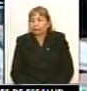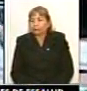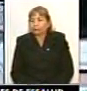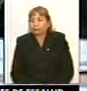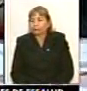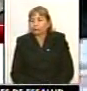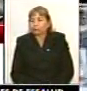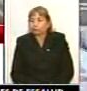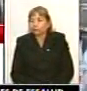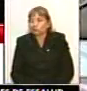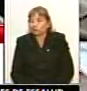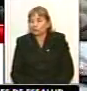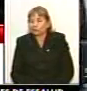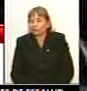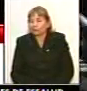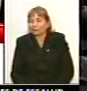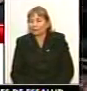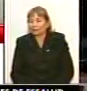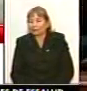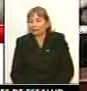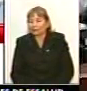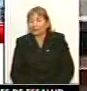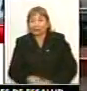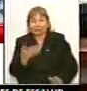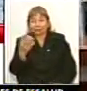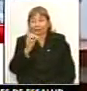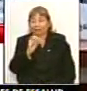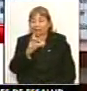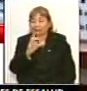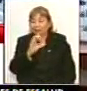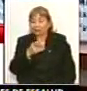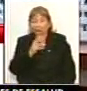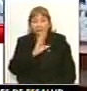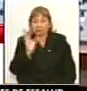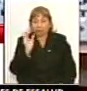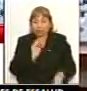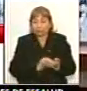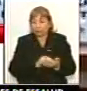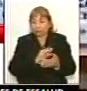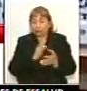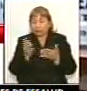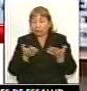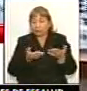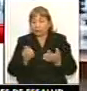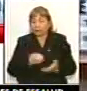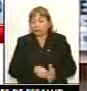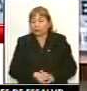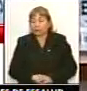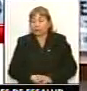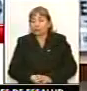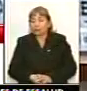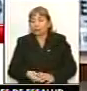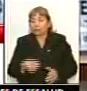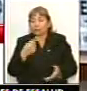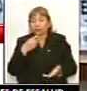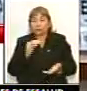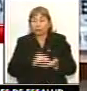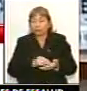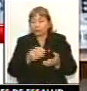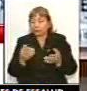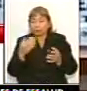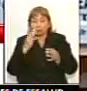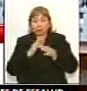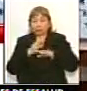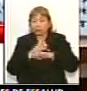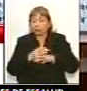gracias, señor congresista Pedro Lechea. ¿Alguna más? Ya. No habiendo más participación, no habiendo más